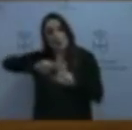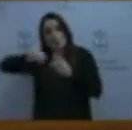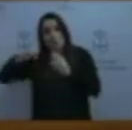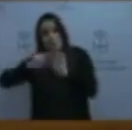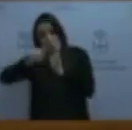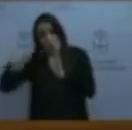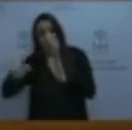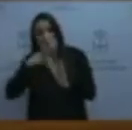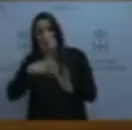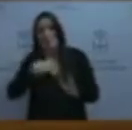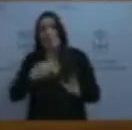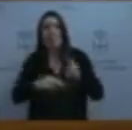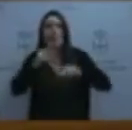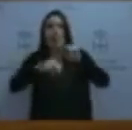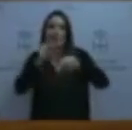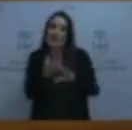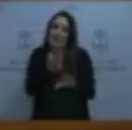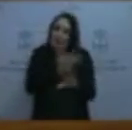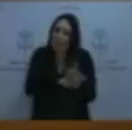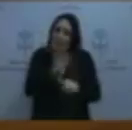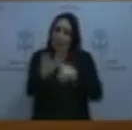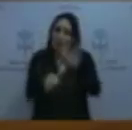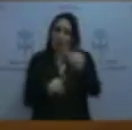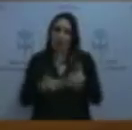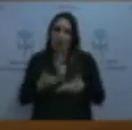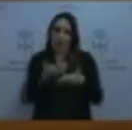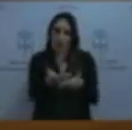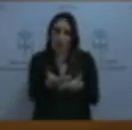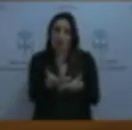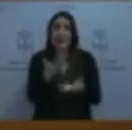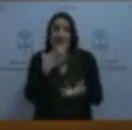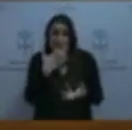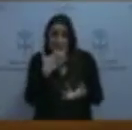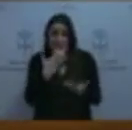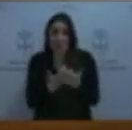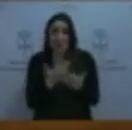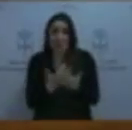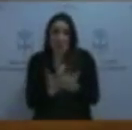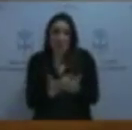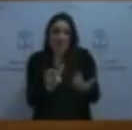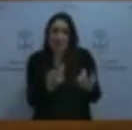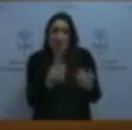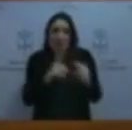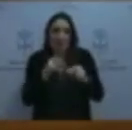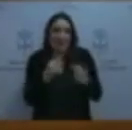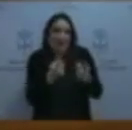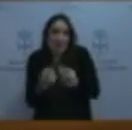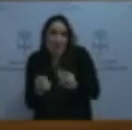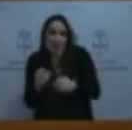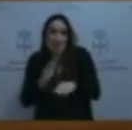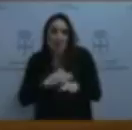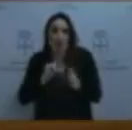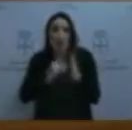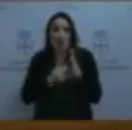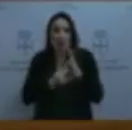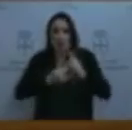ejecución de obras previas a la convocatoria de las ayudas cuando éstas se demuestren imprescindibles para la viabilidad del